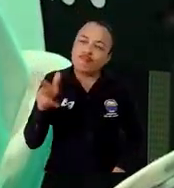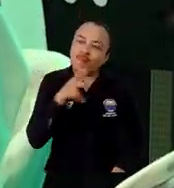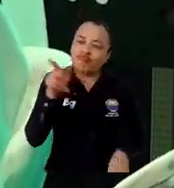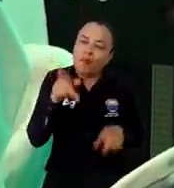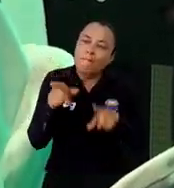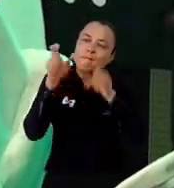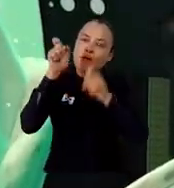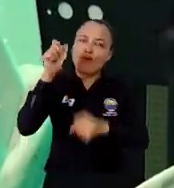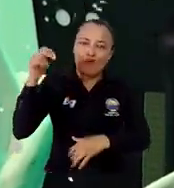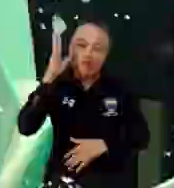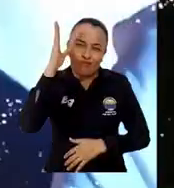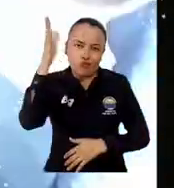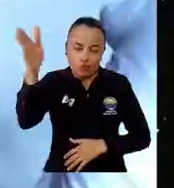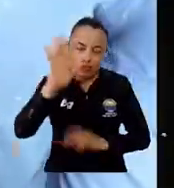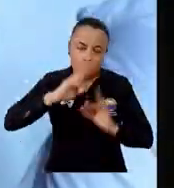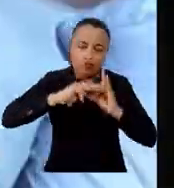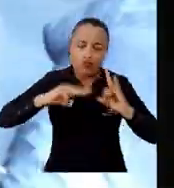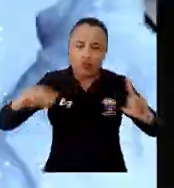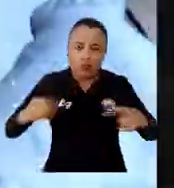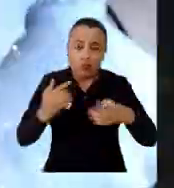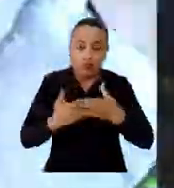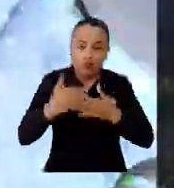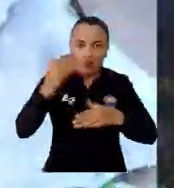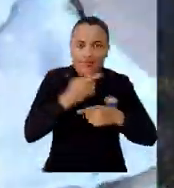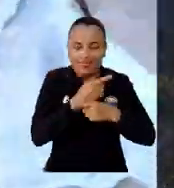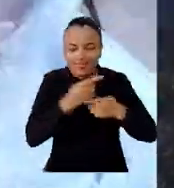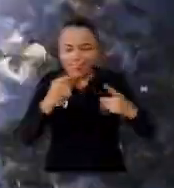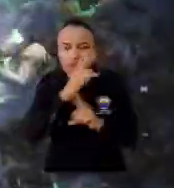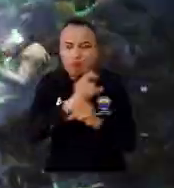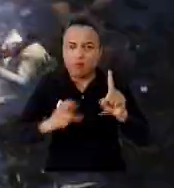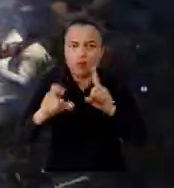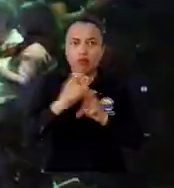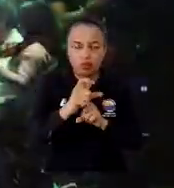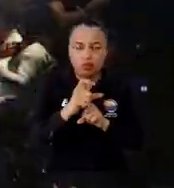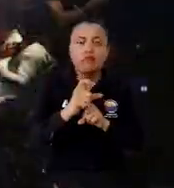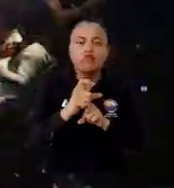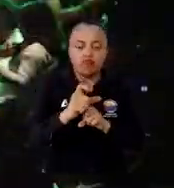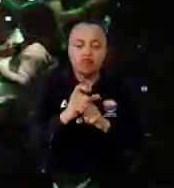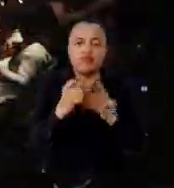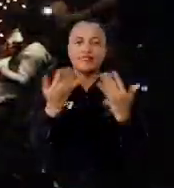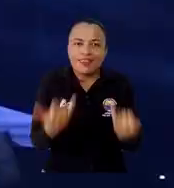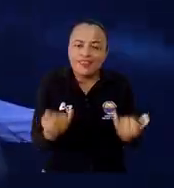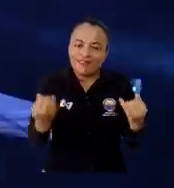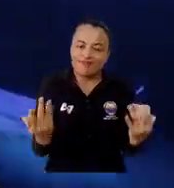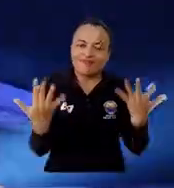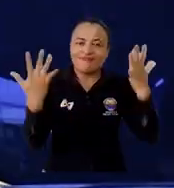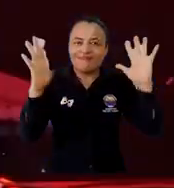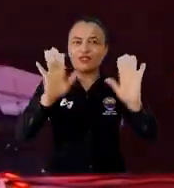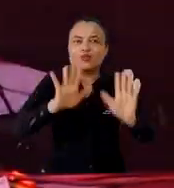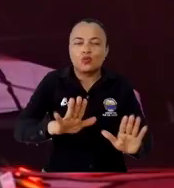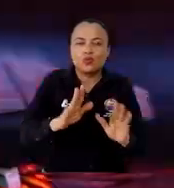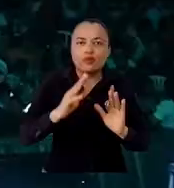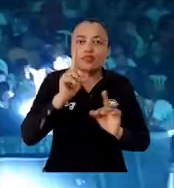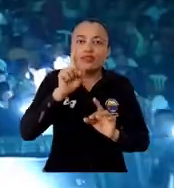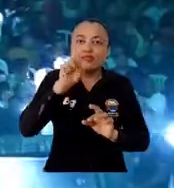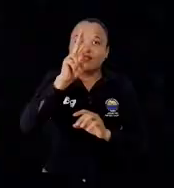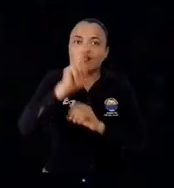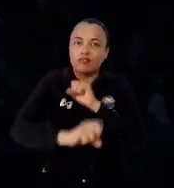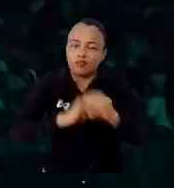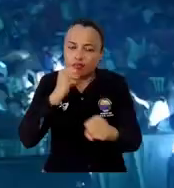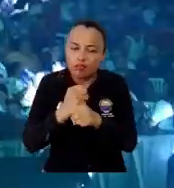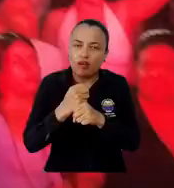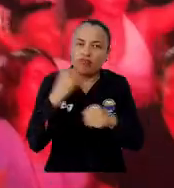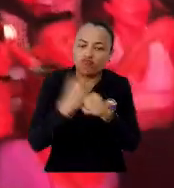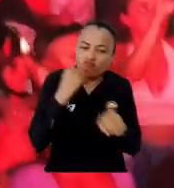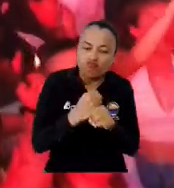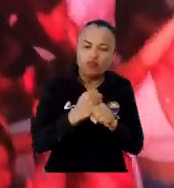durante el viaje hacia el futuro que la Universidad del Magdalena emprendió en esta semana cultural, llegó el momento de celebrar sus 62 años de